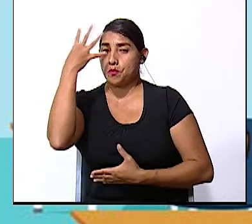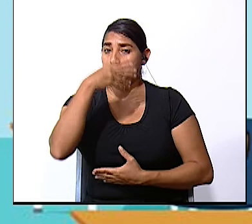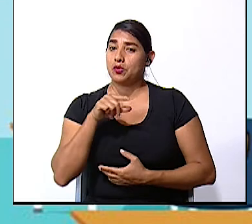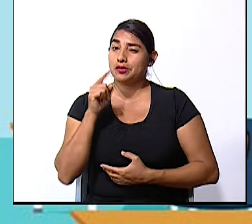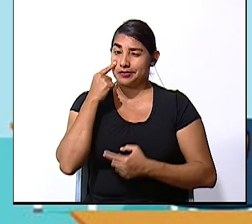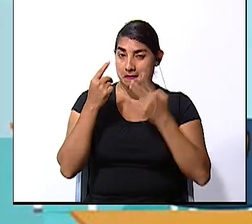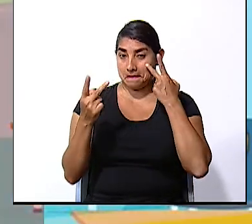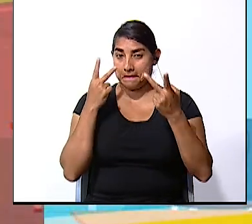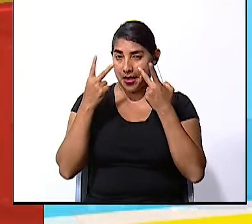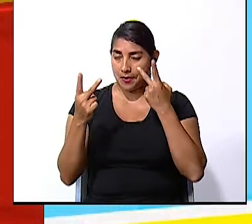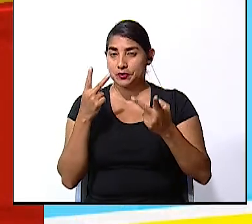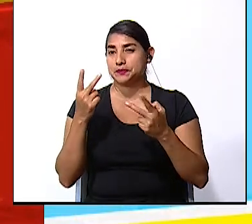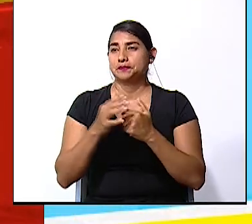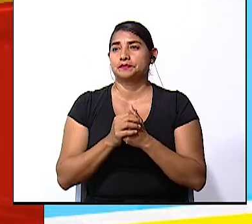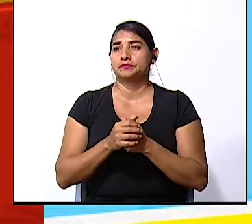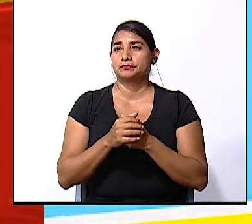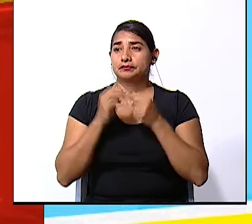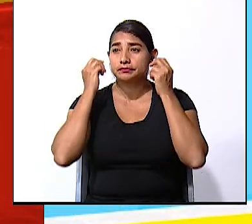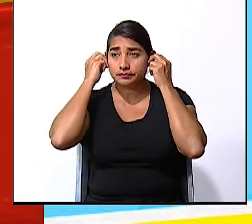ellas.